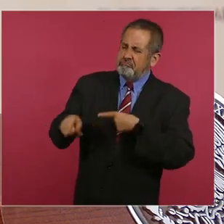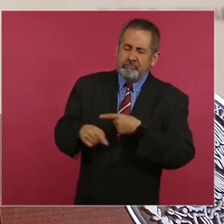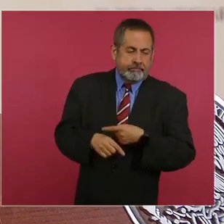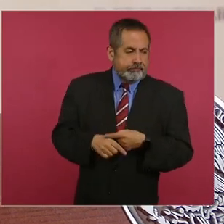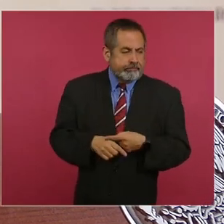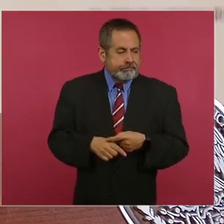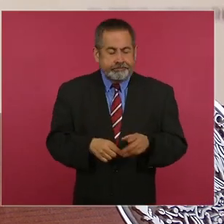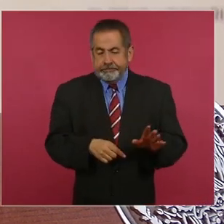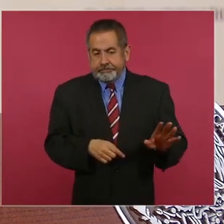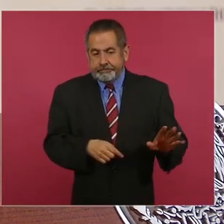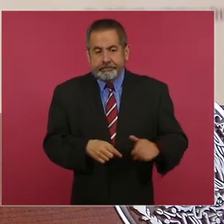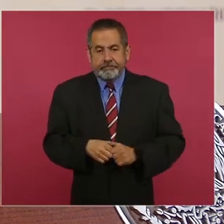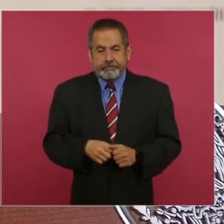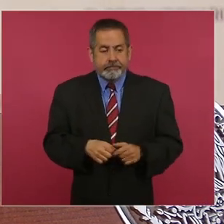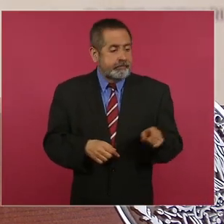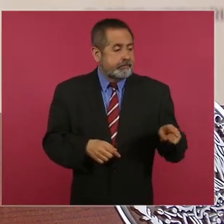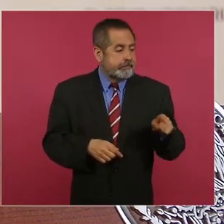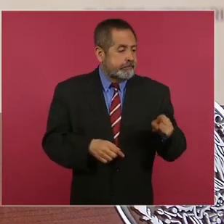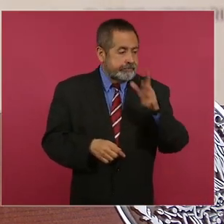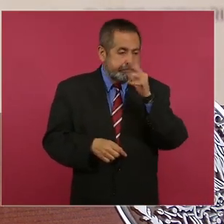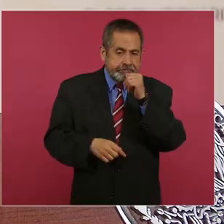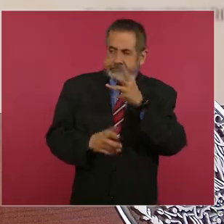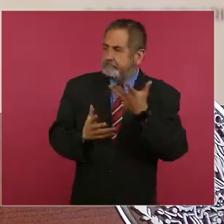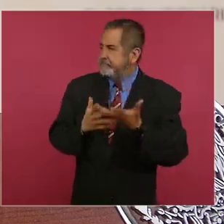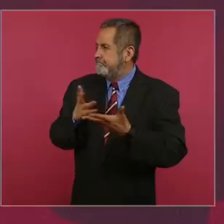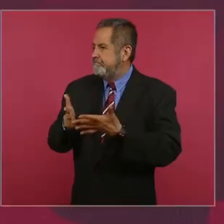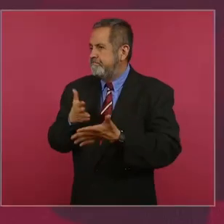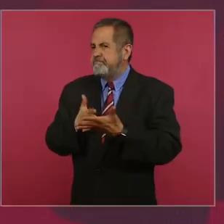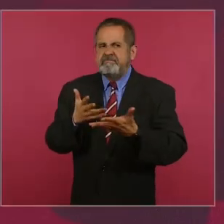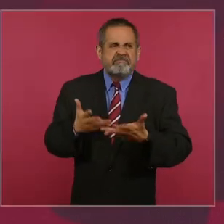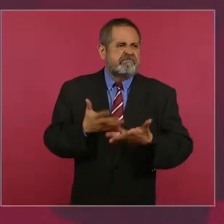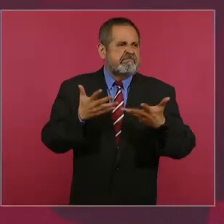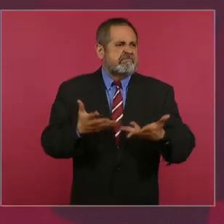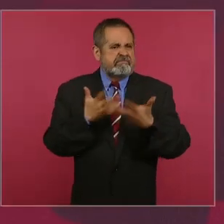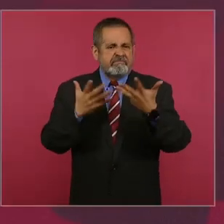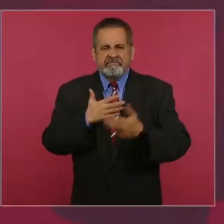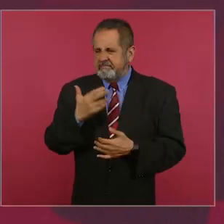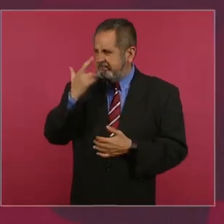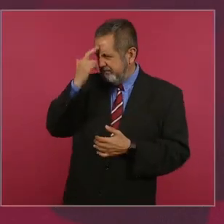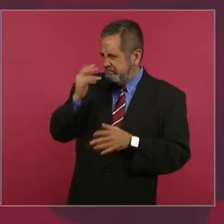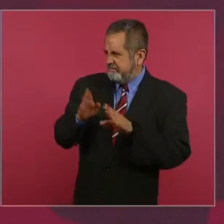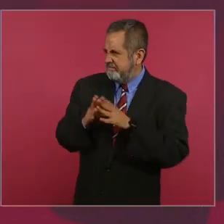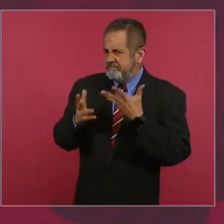ya no encuentra argumentos